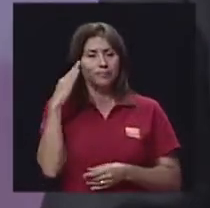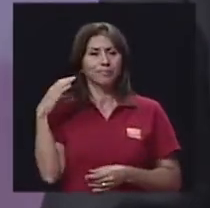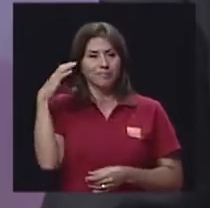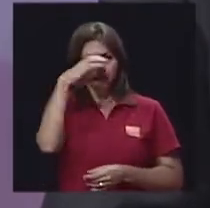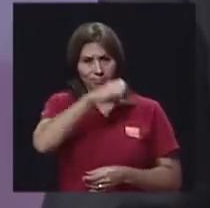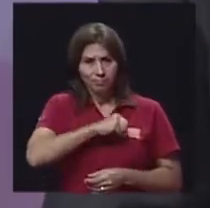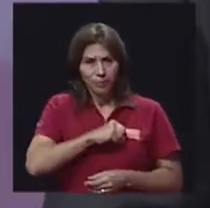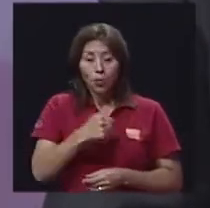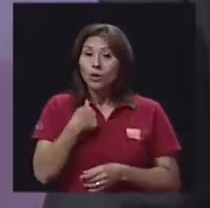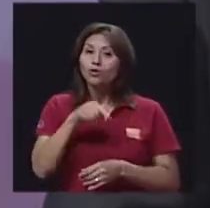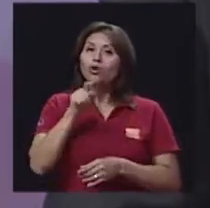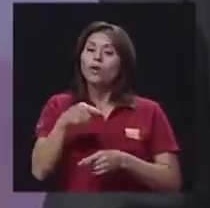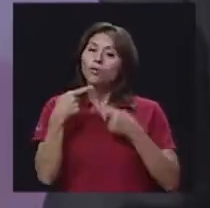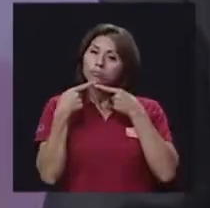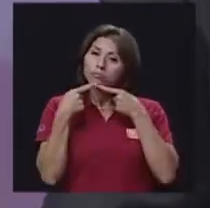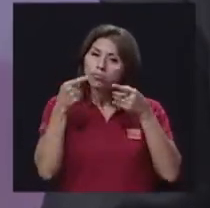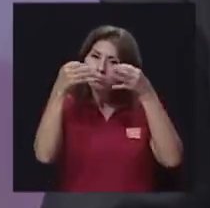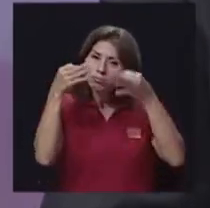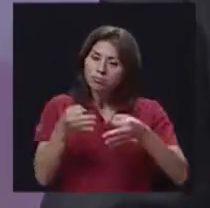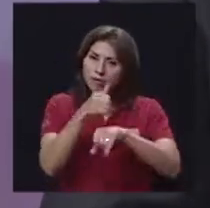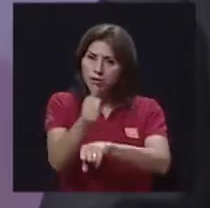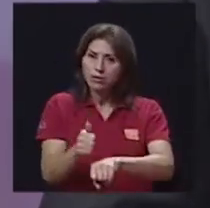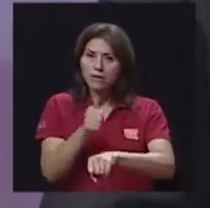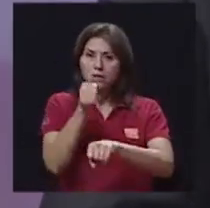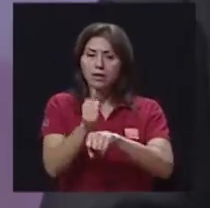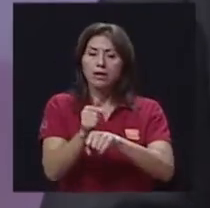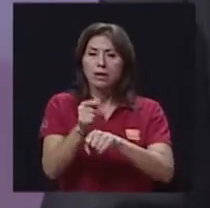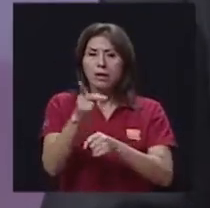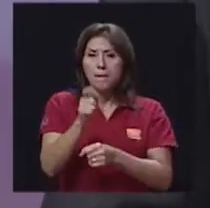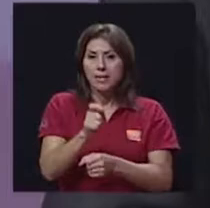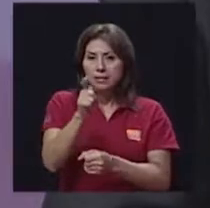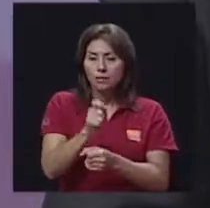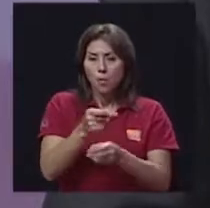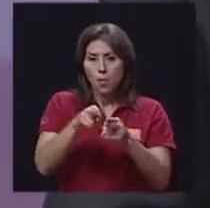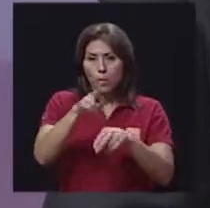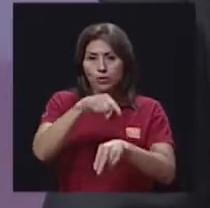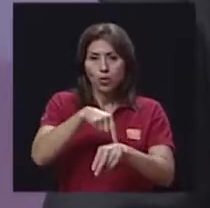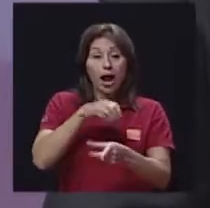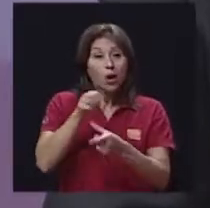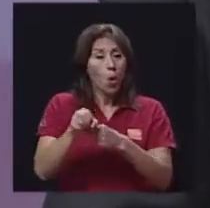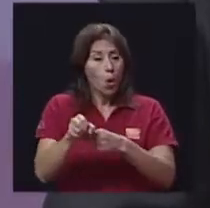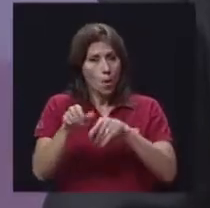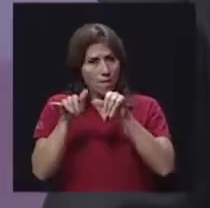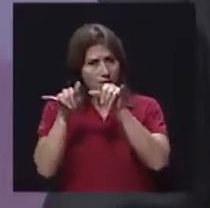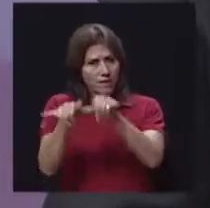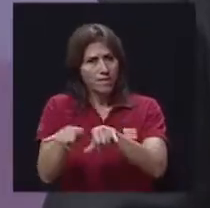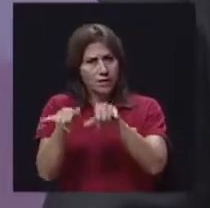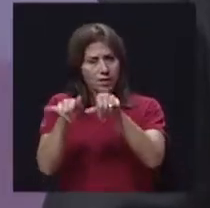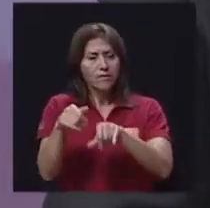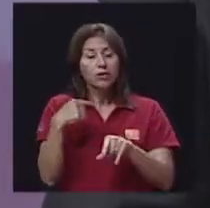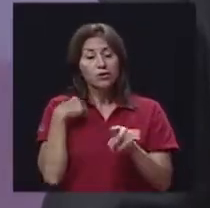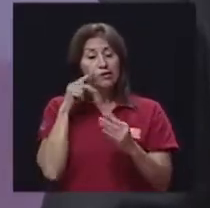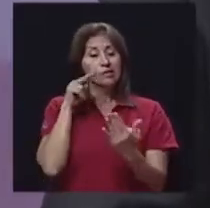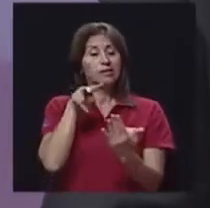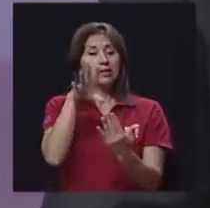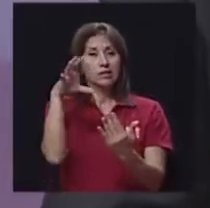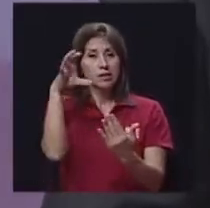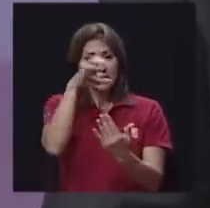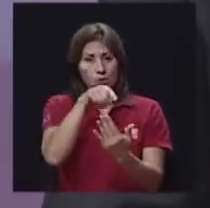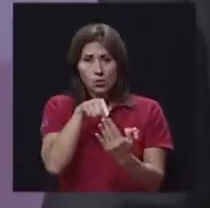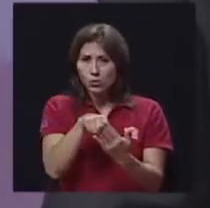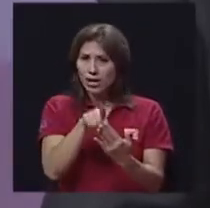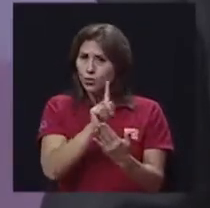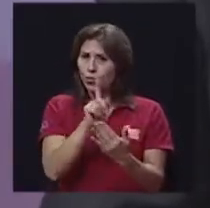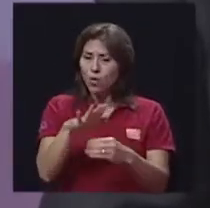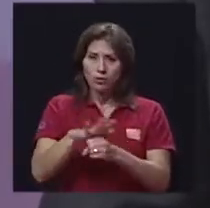que fijar la pensión alimentaria provisional o definitiva, yo soy consciente que el monto que estoy fijando es insuficiente, de acuerdo con el